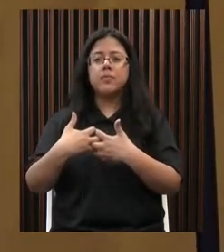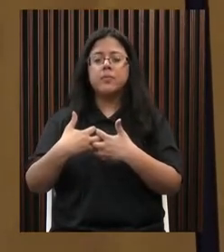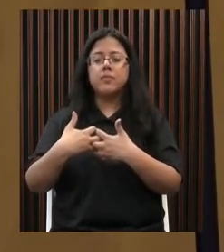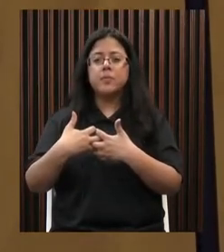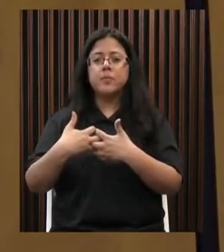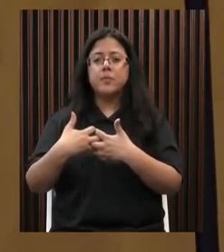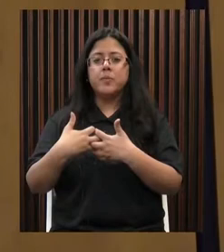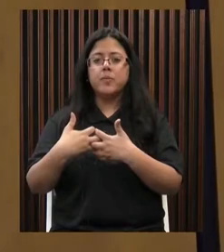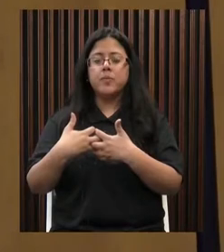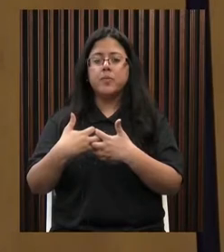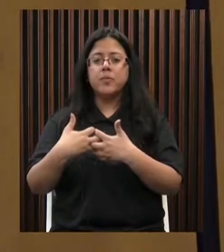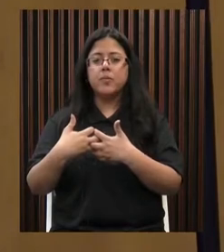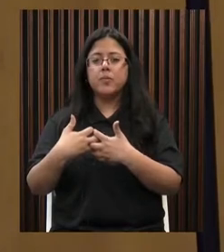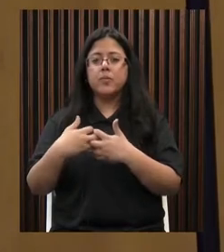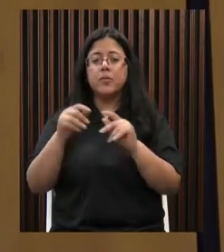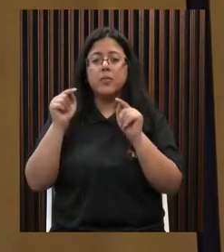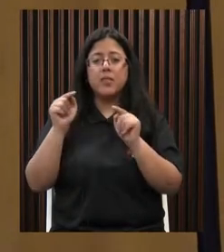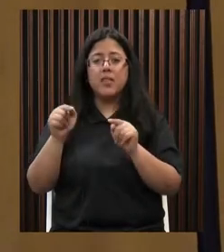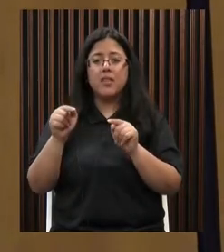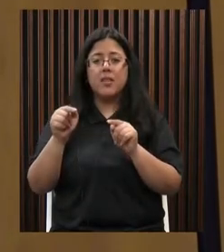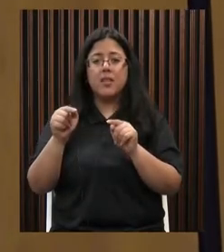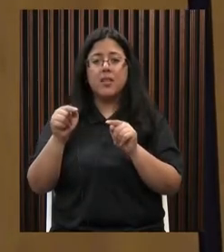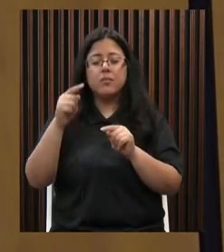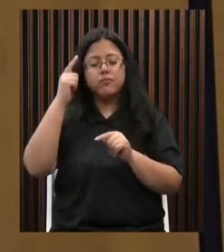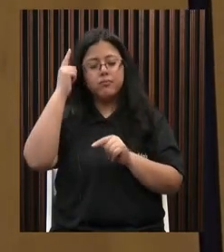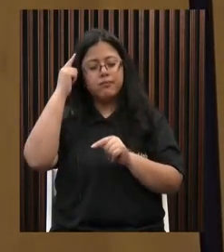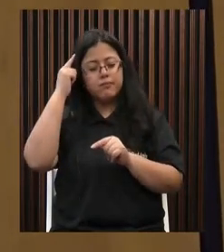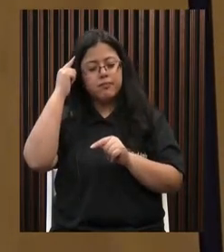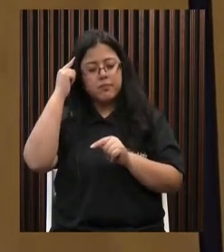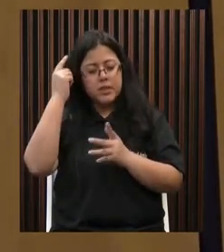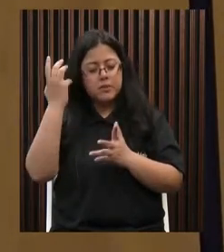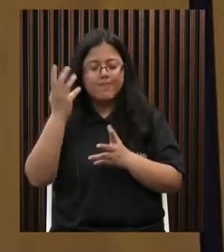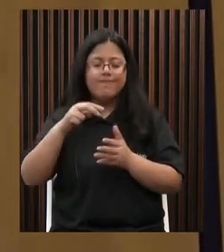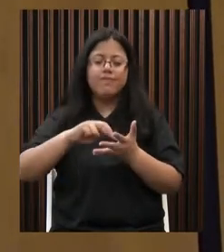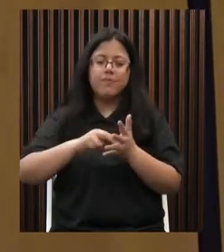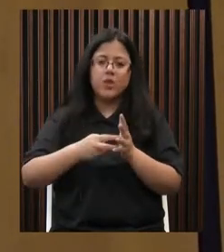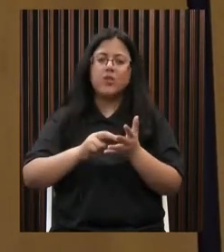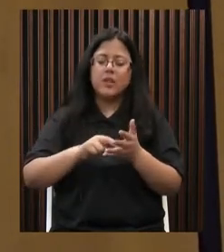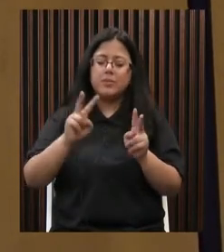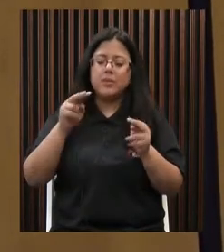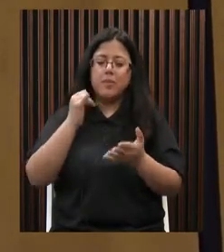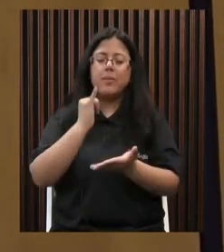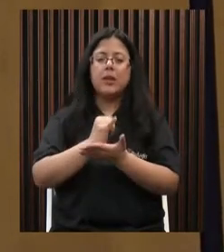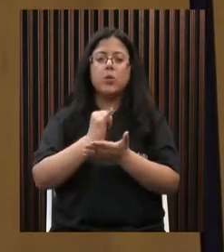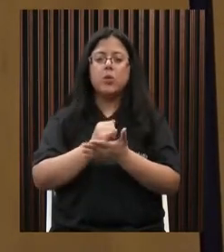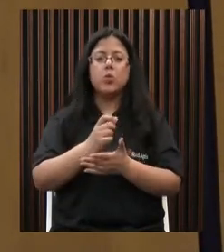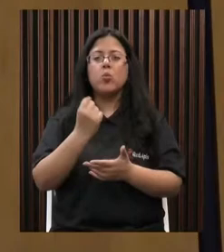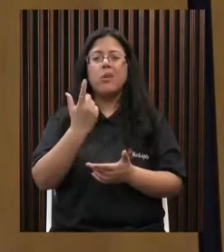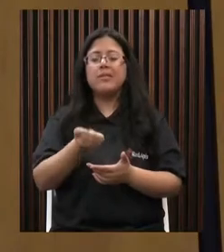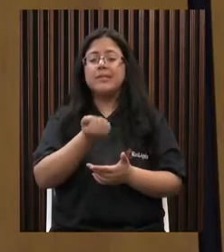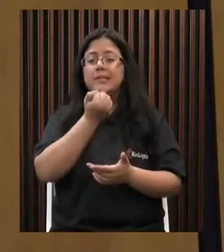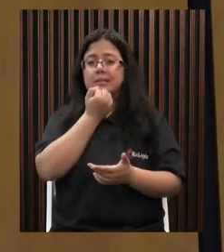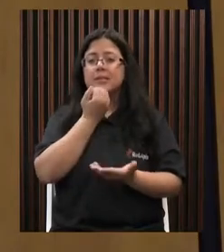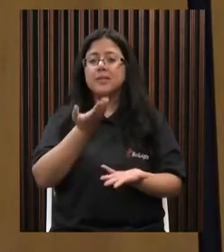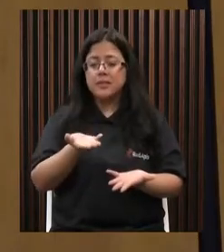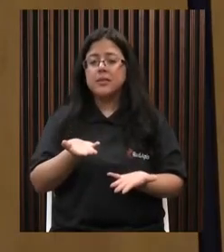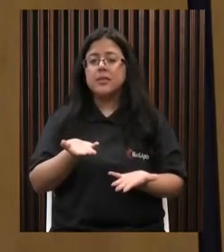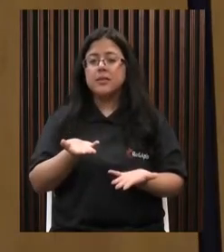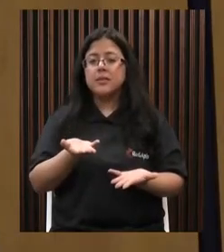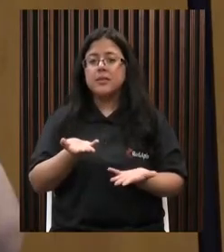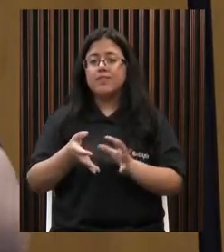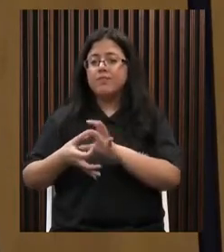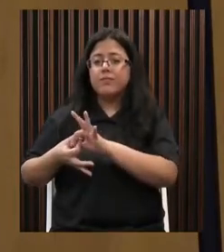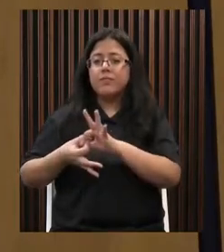que la reflexión que se hizo en torno a esta problemática de la institución fue la errónea. ¿Por